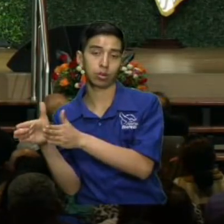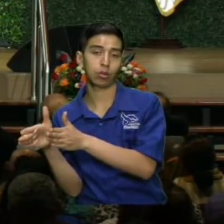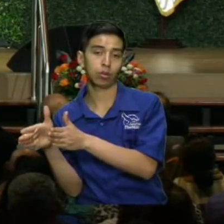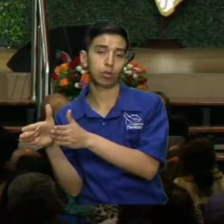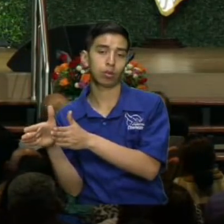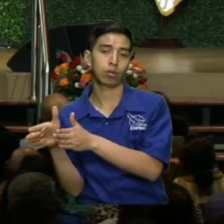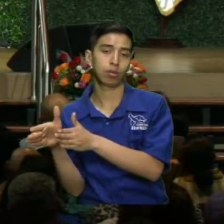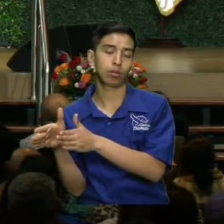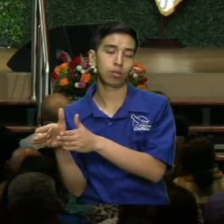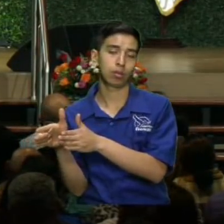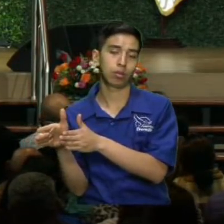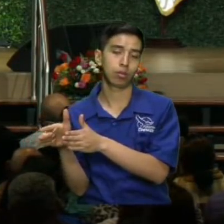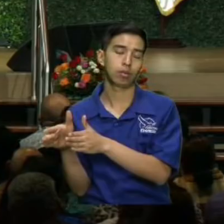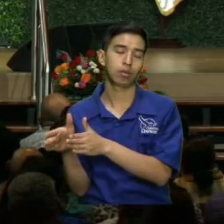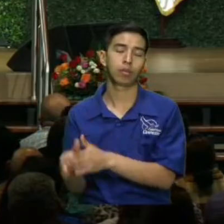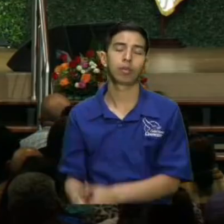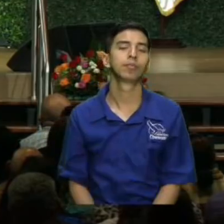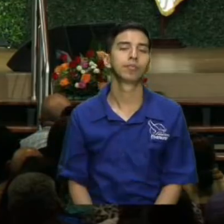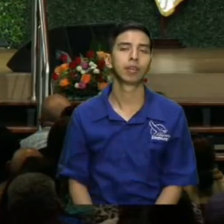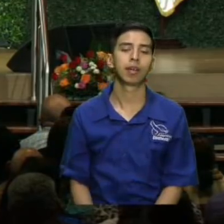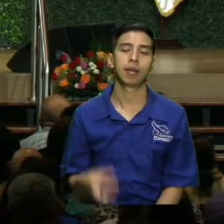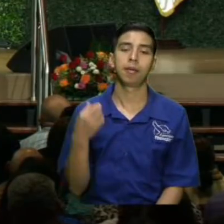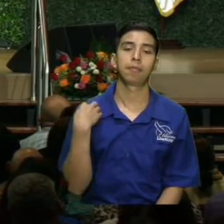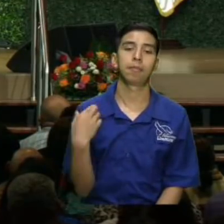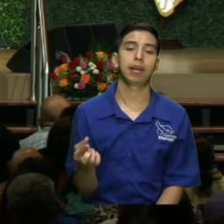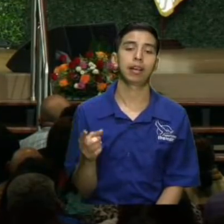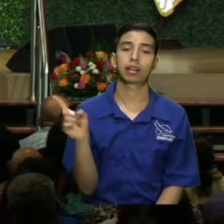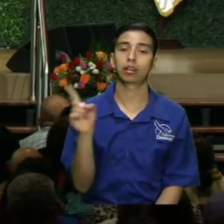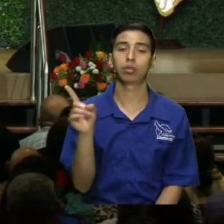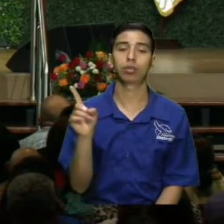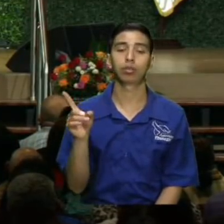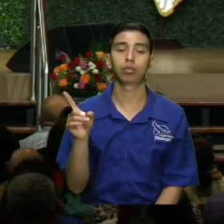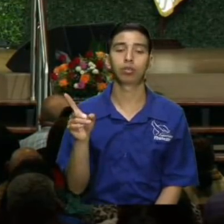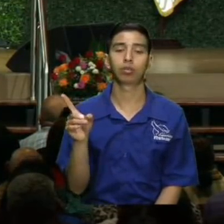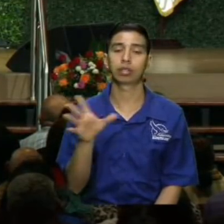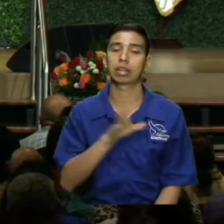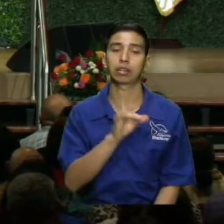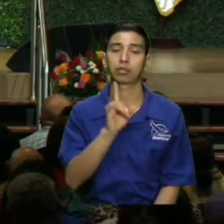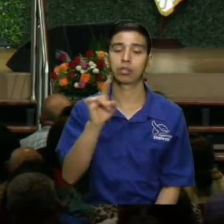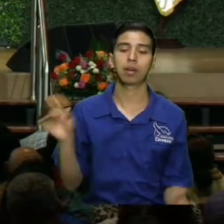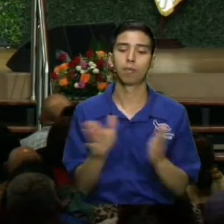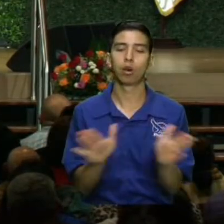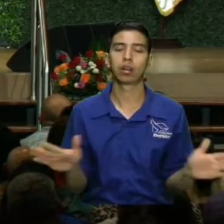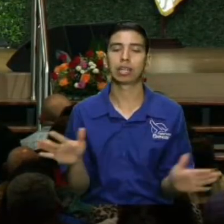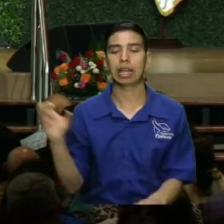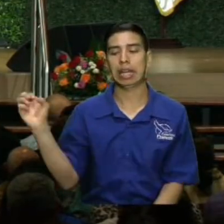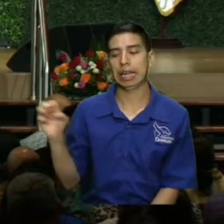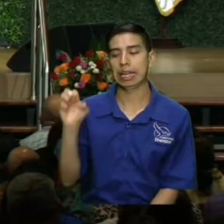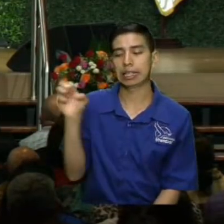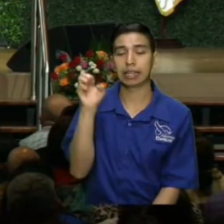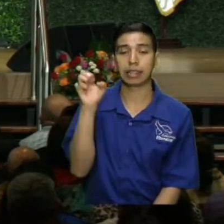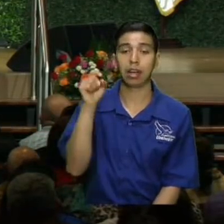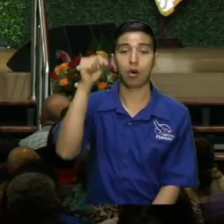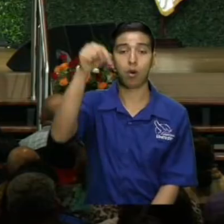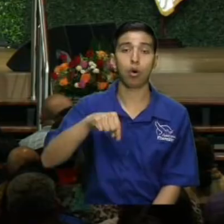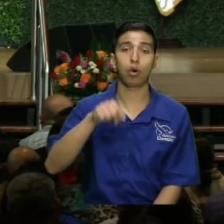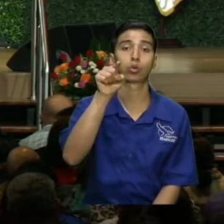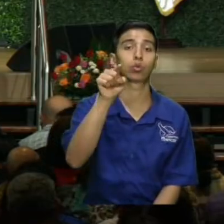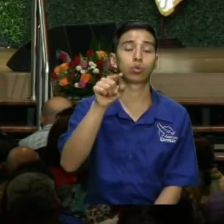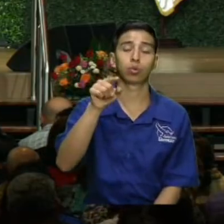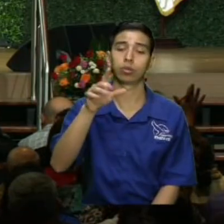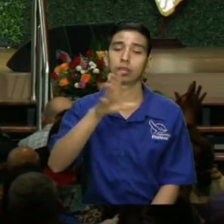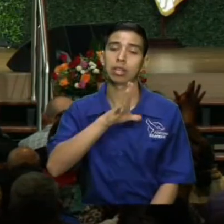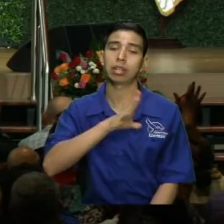Eso es ese switch que se baja para que no haya una muerte eterna. Ok, entonces hoy hay doble porción para tu